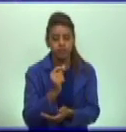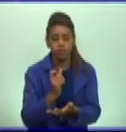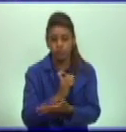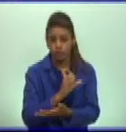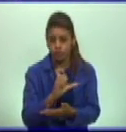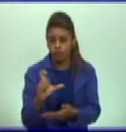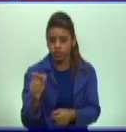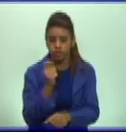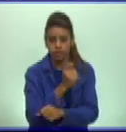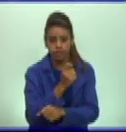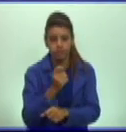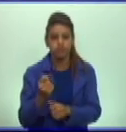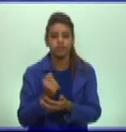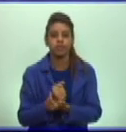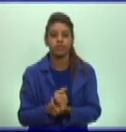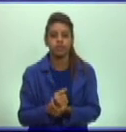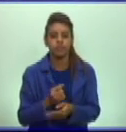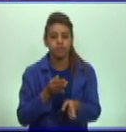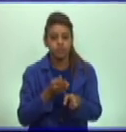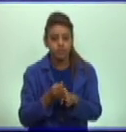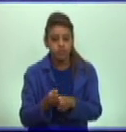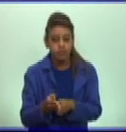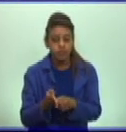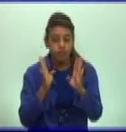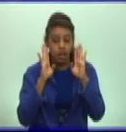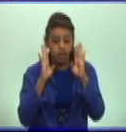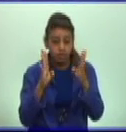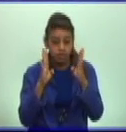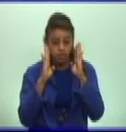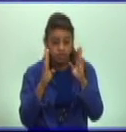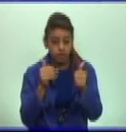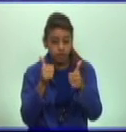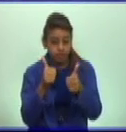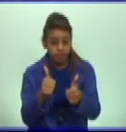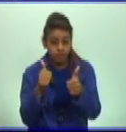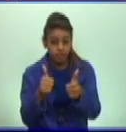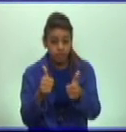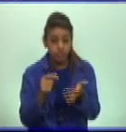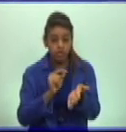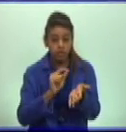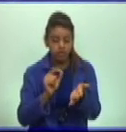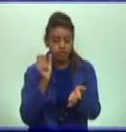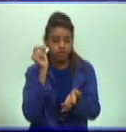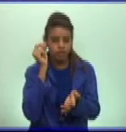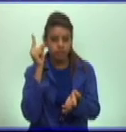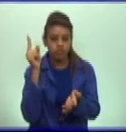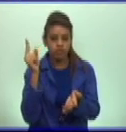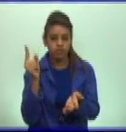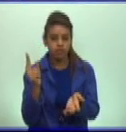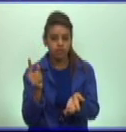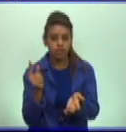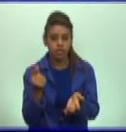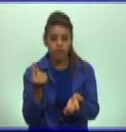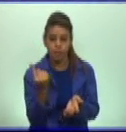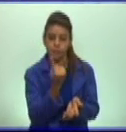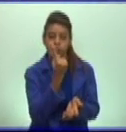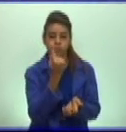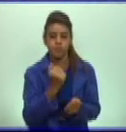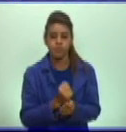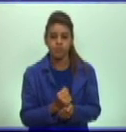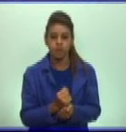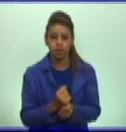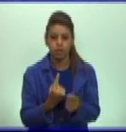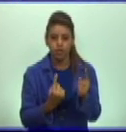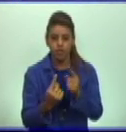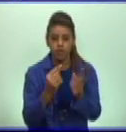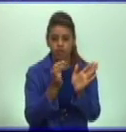lo tanto, yo les sugiero que me sigan bien atentamente y que anoten la idea esencial de cada uno